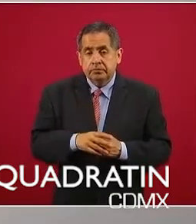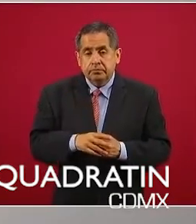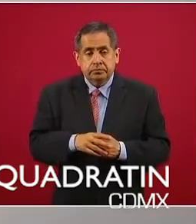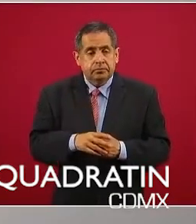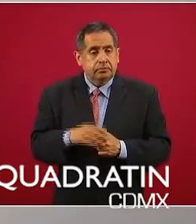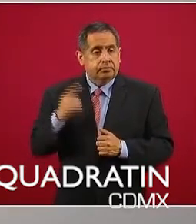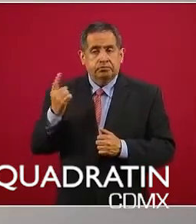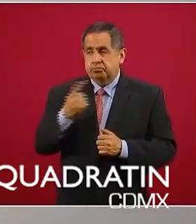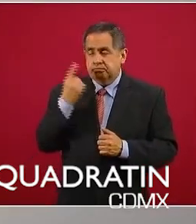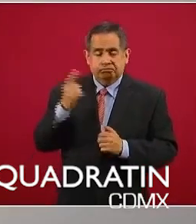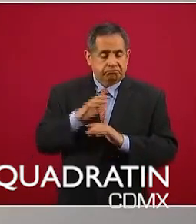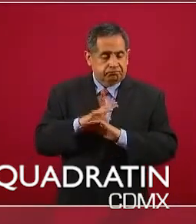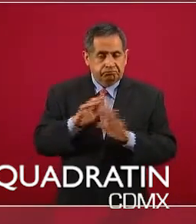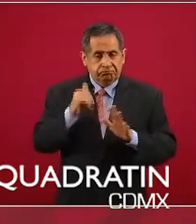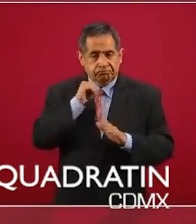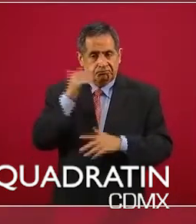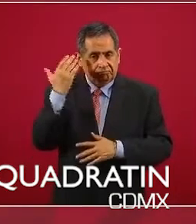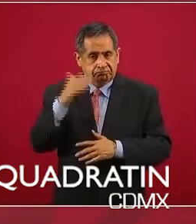establecido como